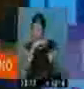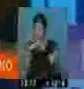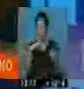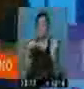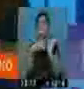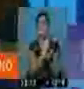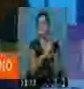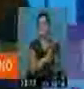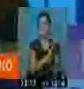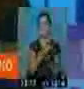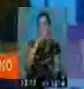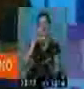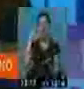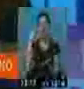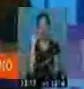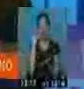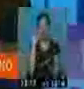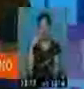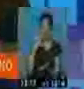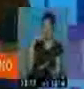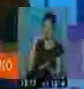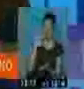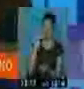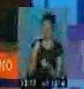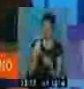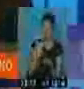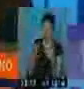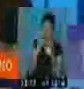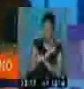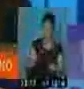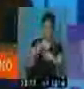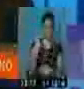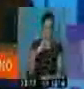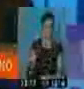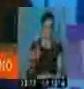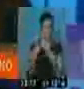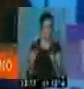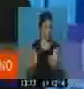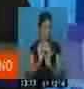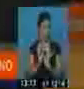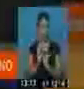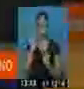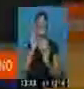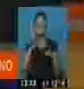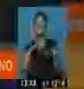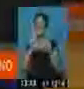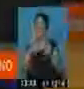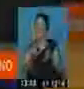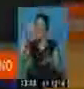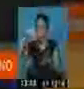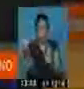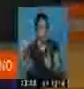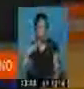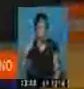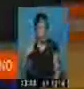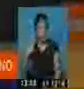Rajoy. Y Mariano Rajoy dice, ni loco me bajo de esta. Entonces, esto es lo que está ocurriendo en ese momento. Está dividido y